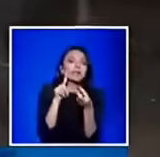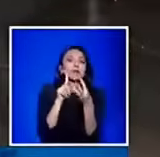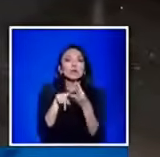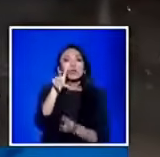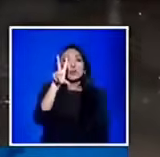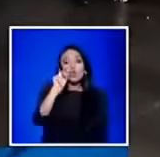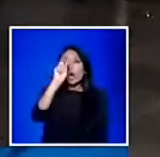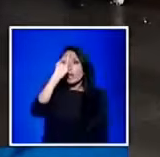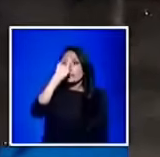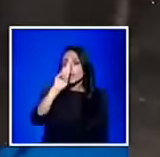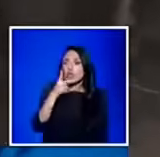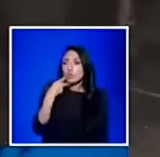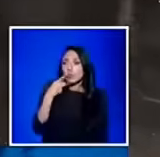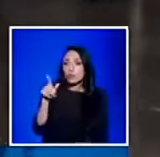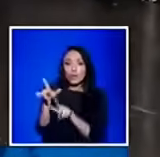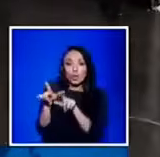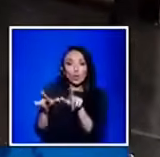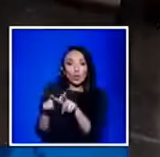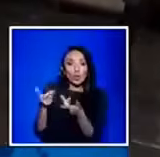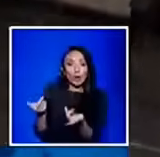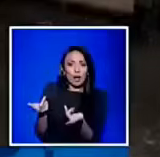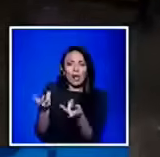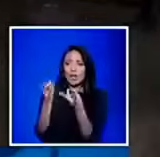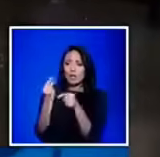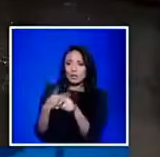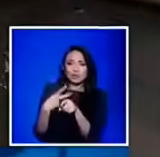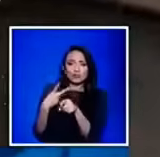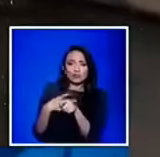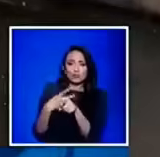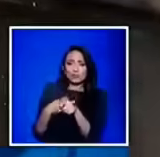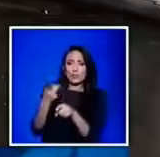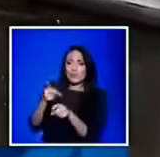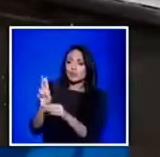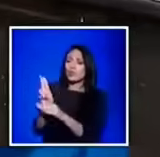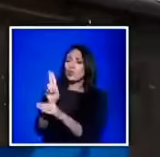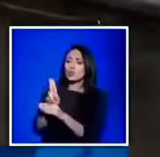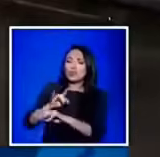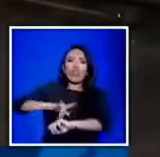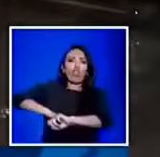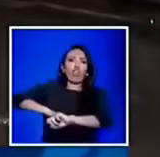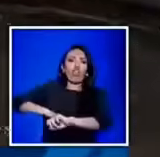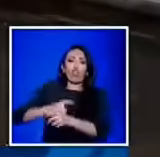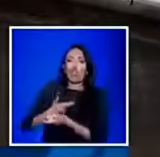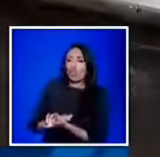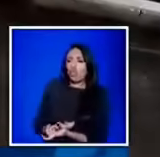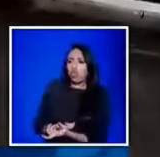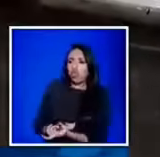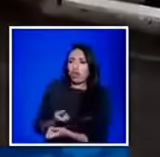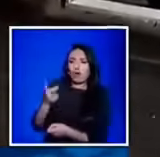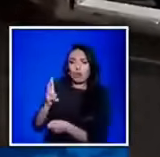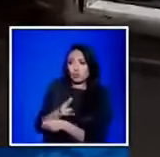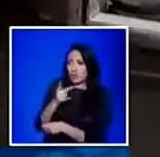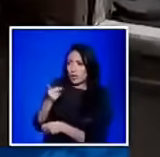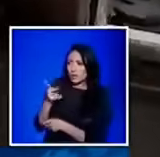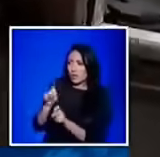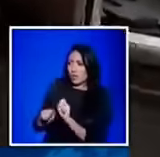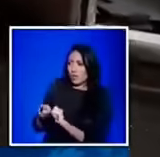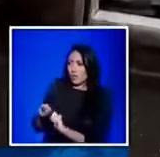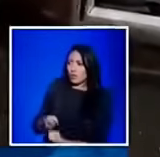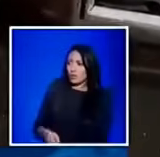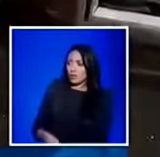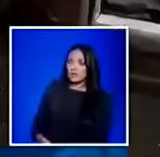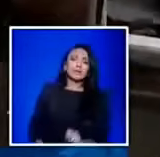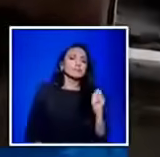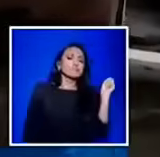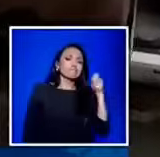irrespeta un espacio público y es constante por acá, los rincones son utilizados como servicios higiénicos y esto sigue afectando. Sí, totalmente.